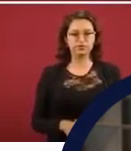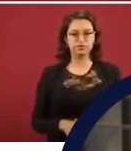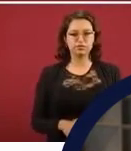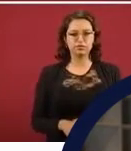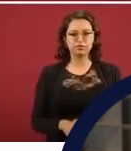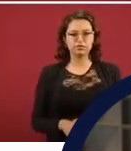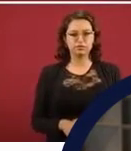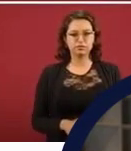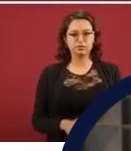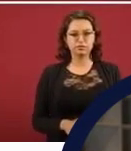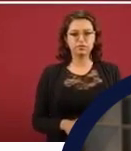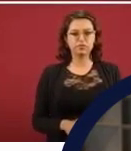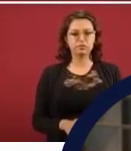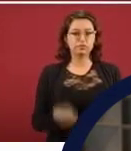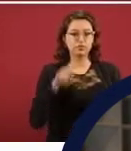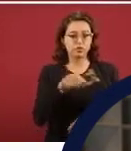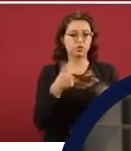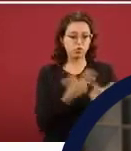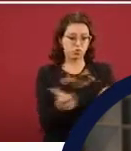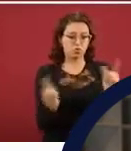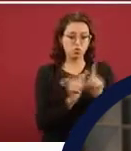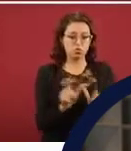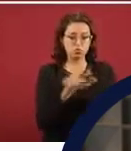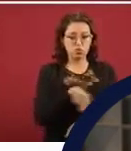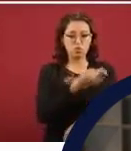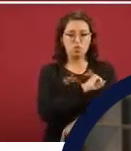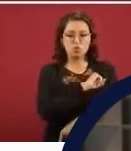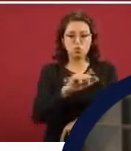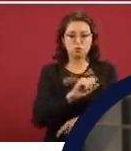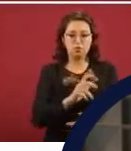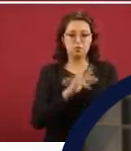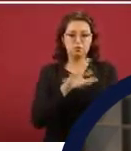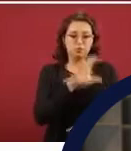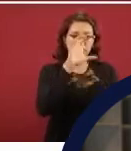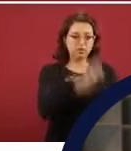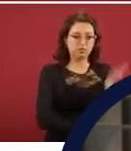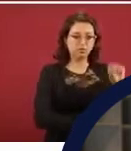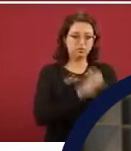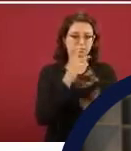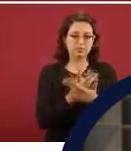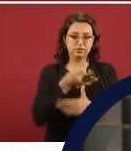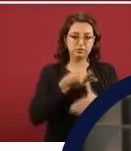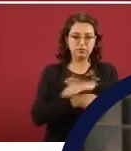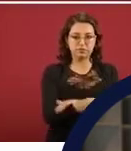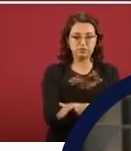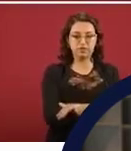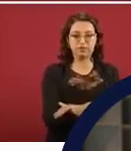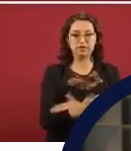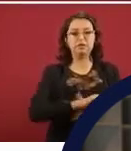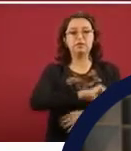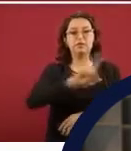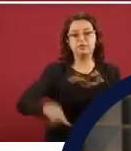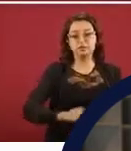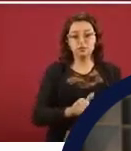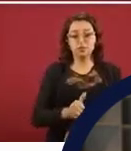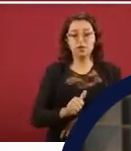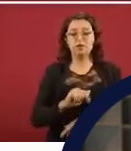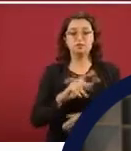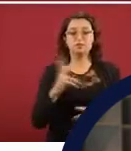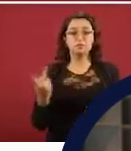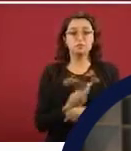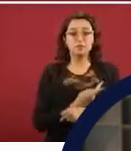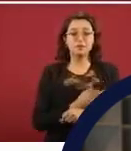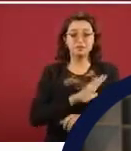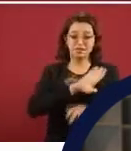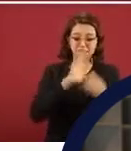en términos políticos. Pongo un ejemplo. Ahí está todavía congelado el caso de Bartlett, ¿no? A ver en qué momento de veras se le entra